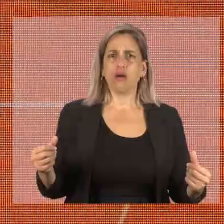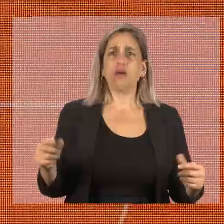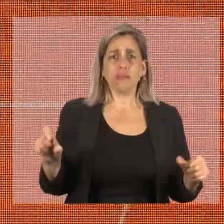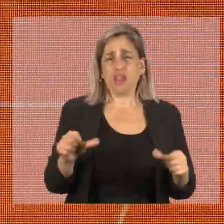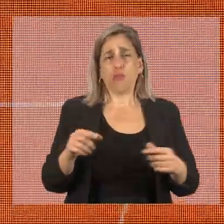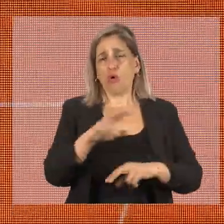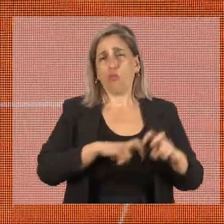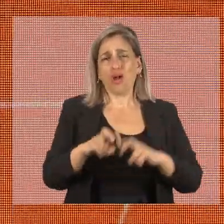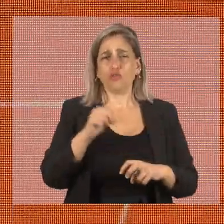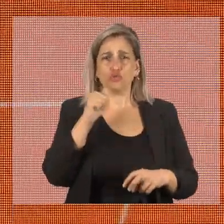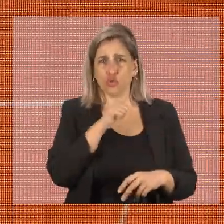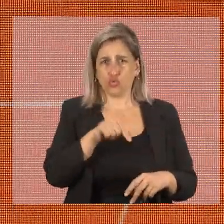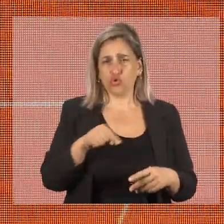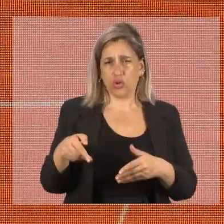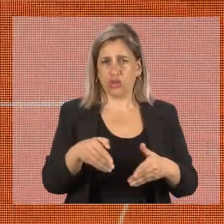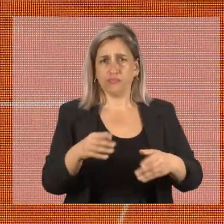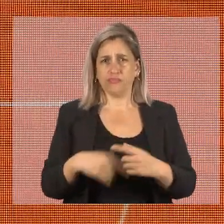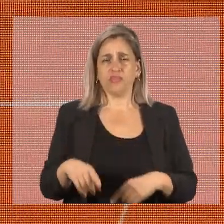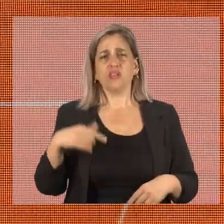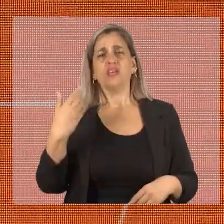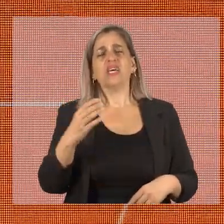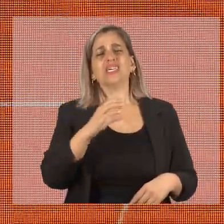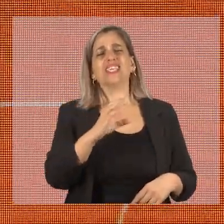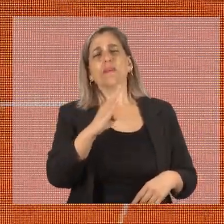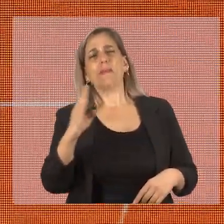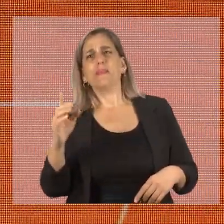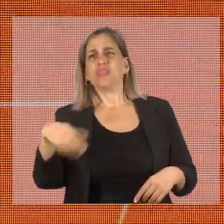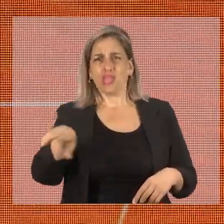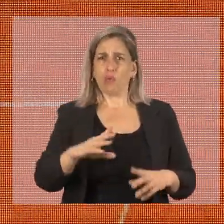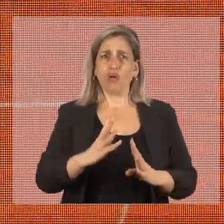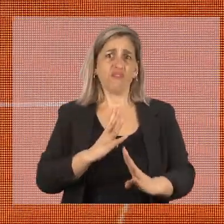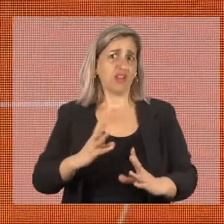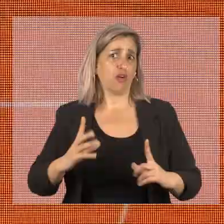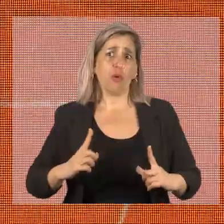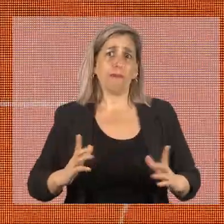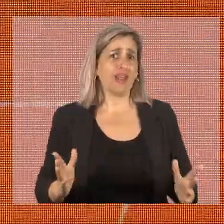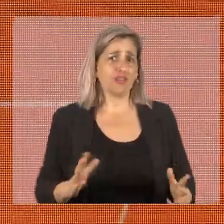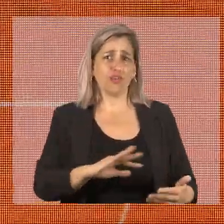Con respecto al CPTPP, y estamos en la fila,